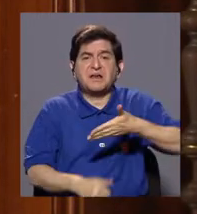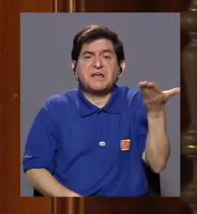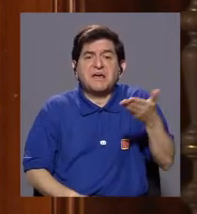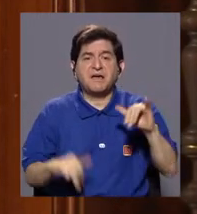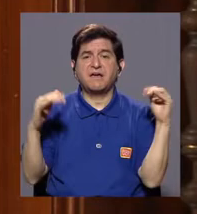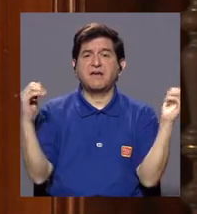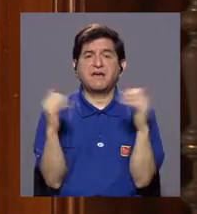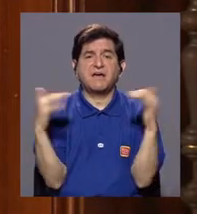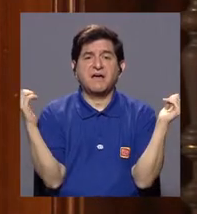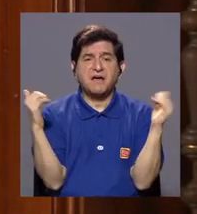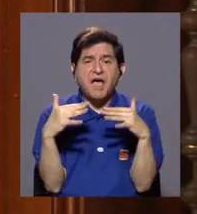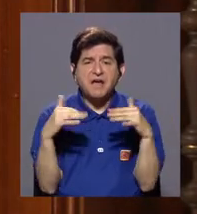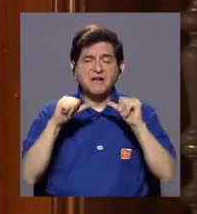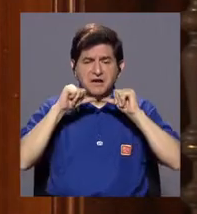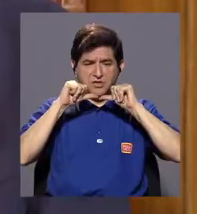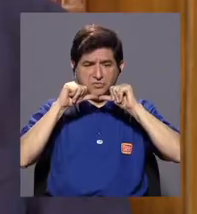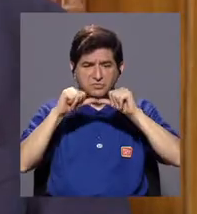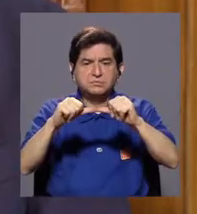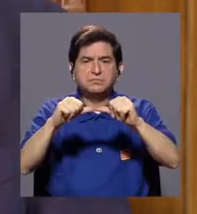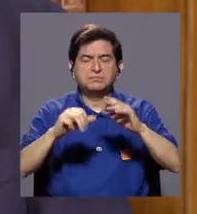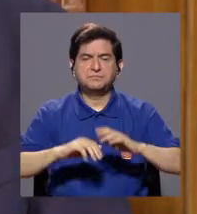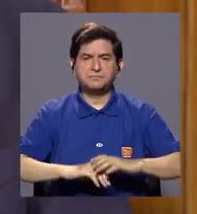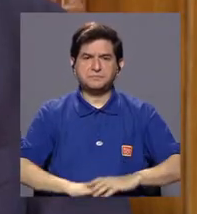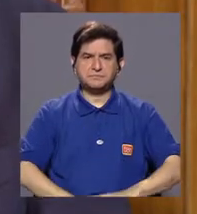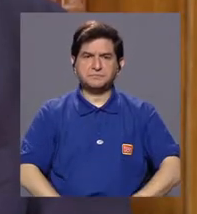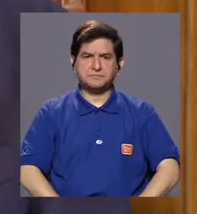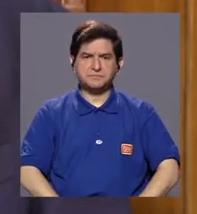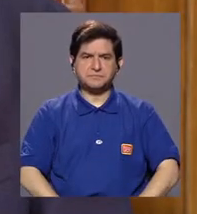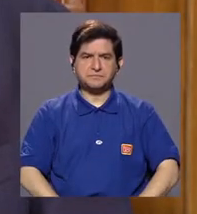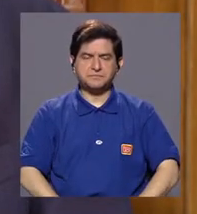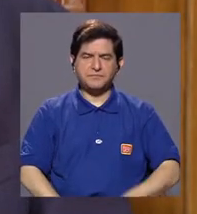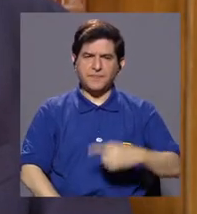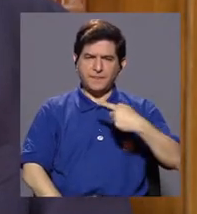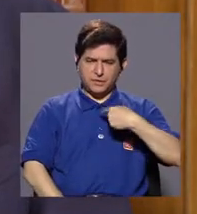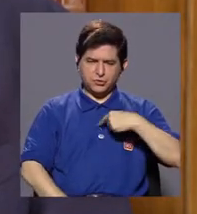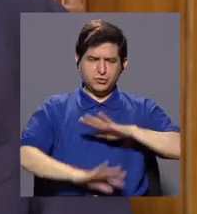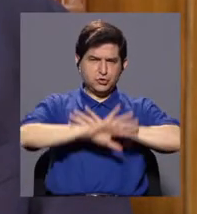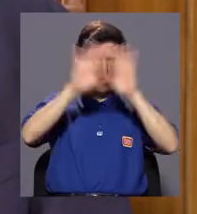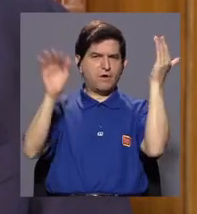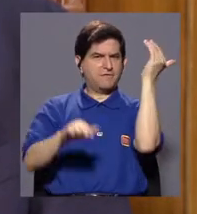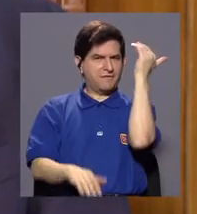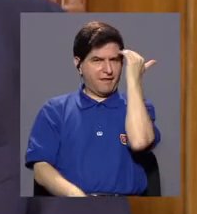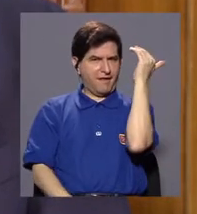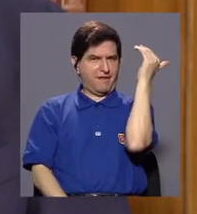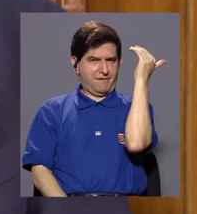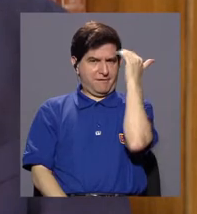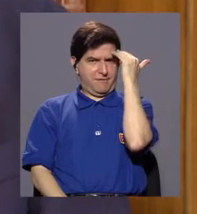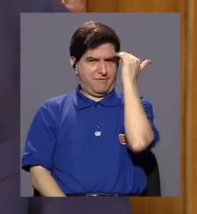la guerra, continuar con la guerra. Yo tenía muy claro